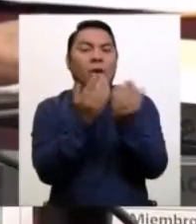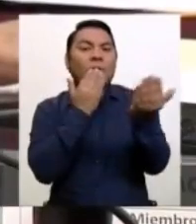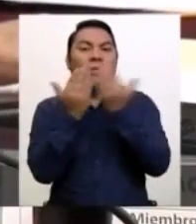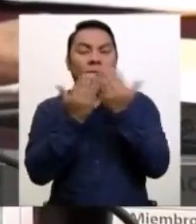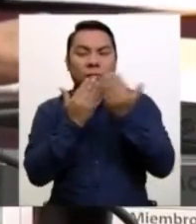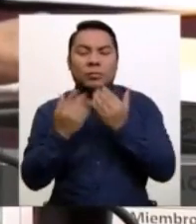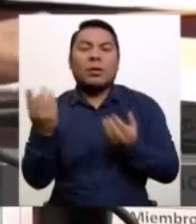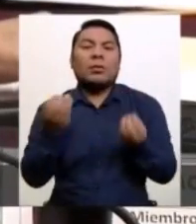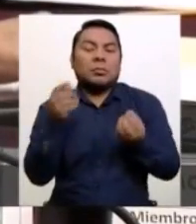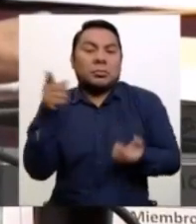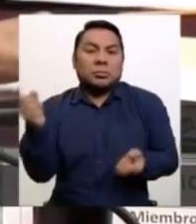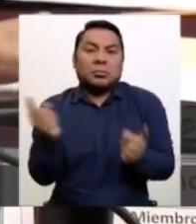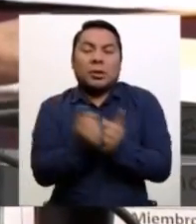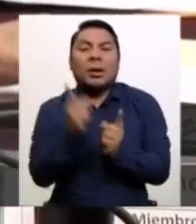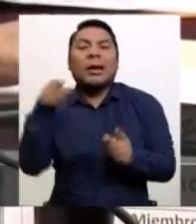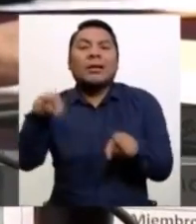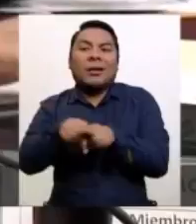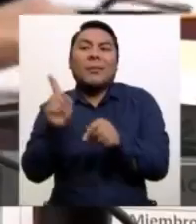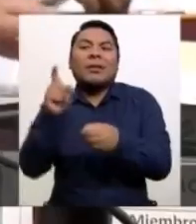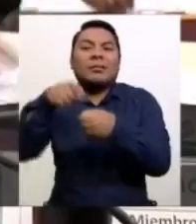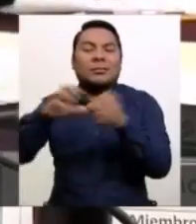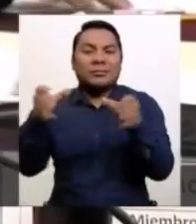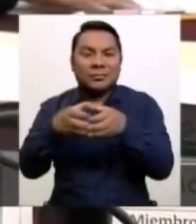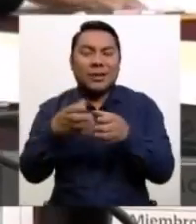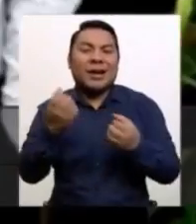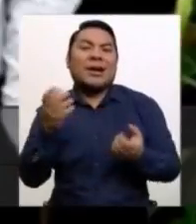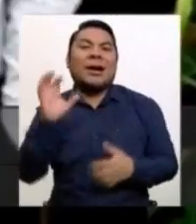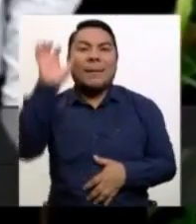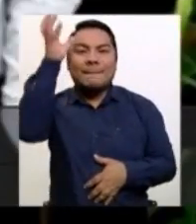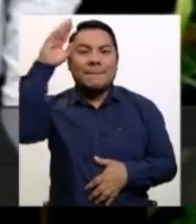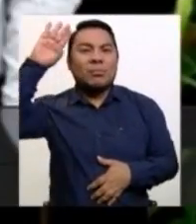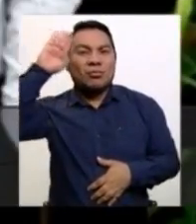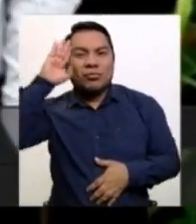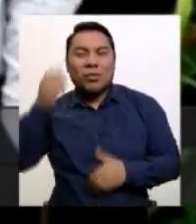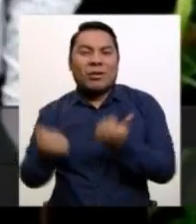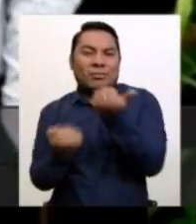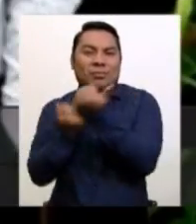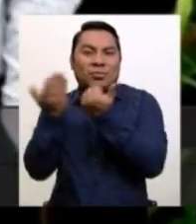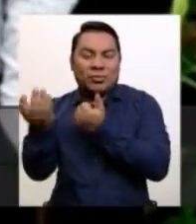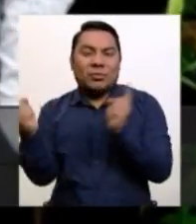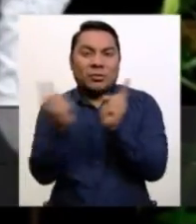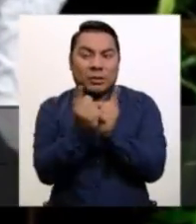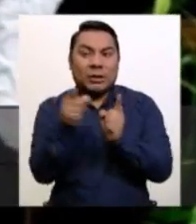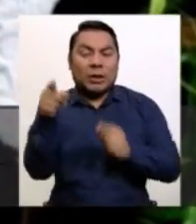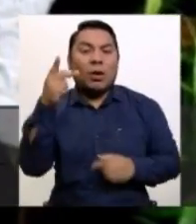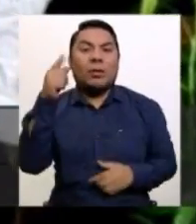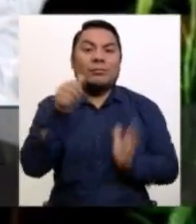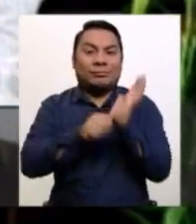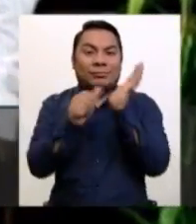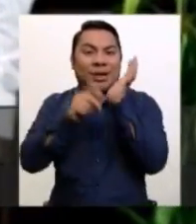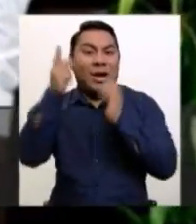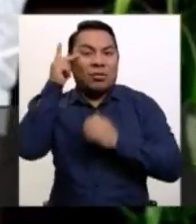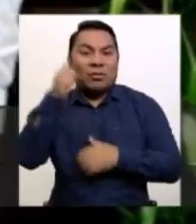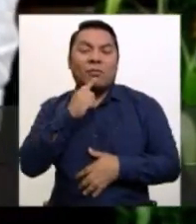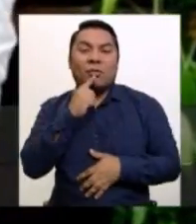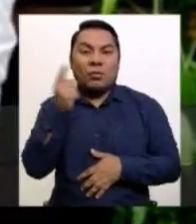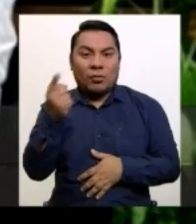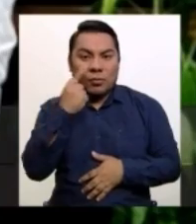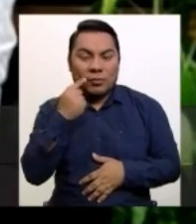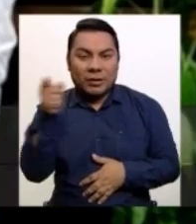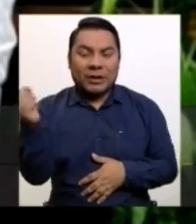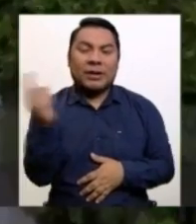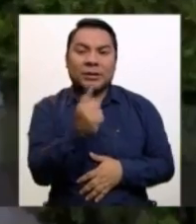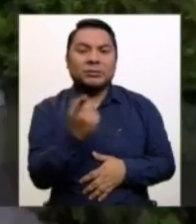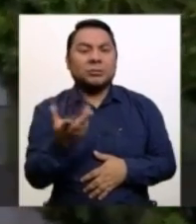Comité Cívico de Radio Patrulla. Además, él celebró que el legislador representante de Fuerza Popular entable diálogo con los integrantes